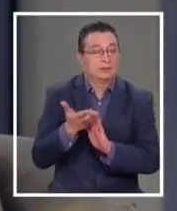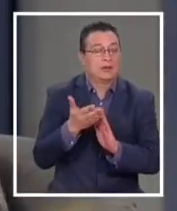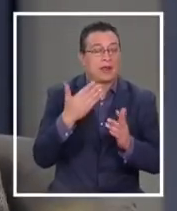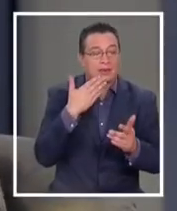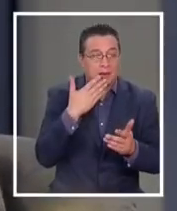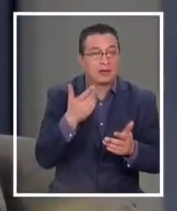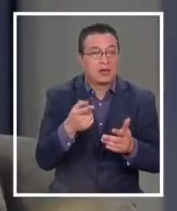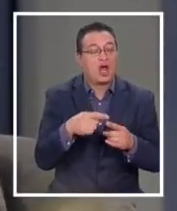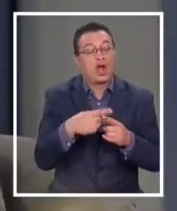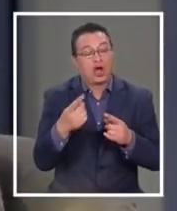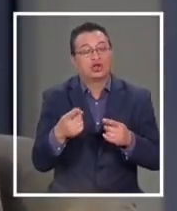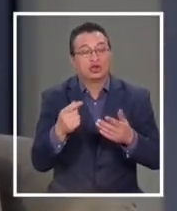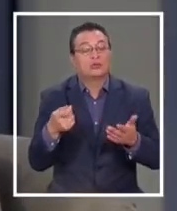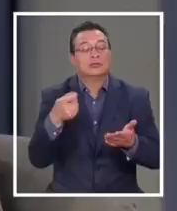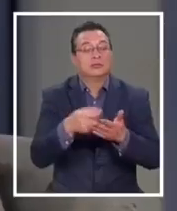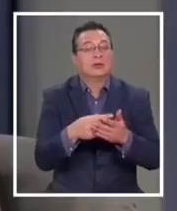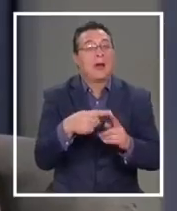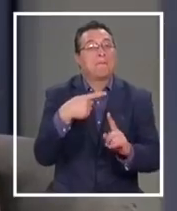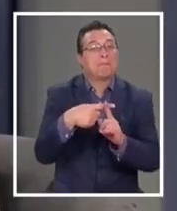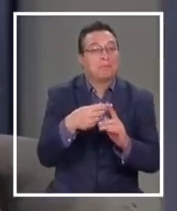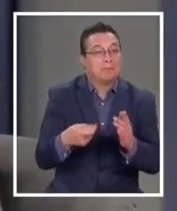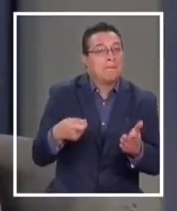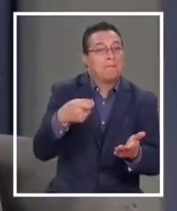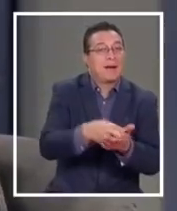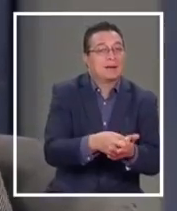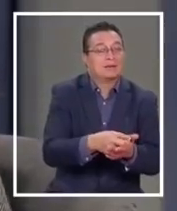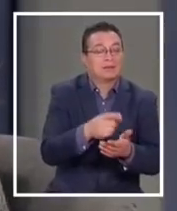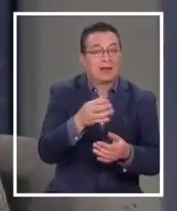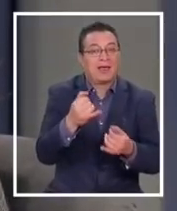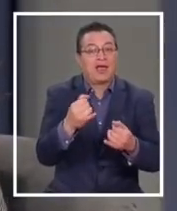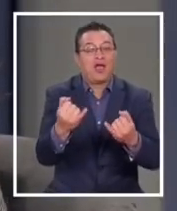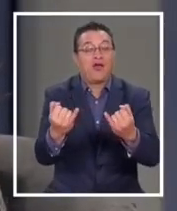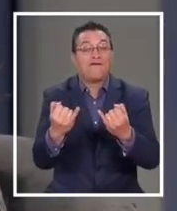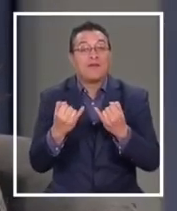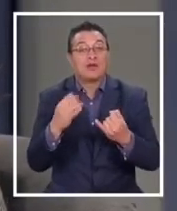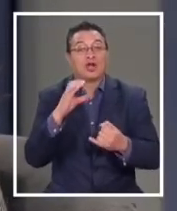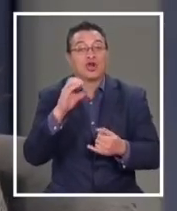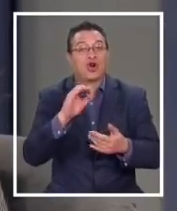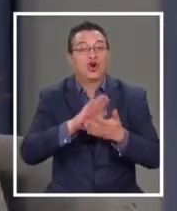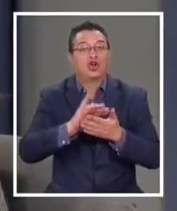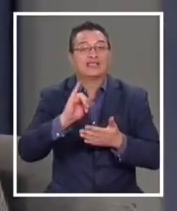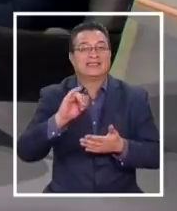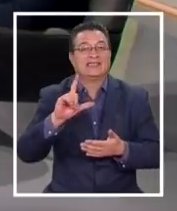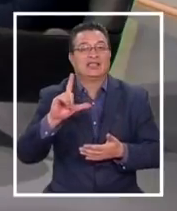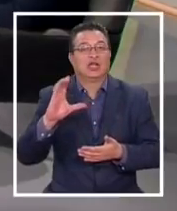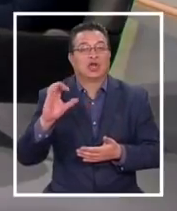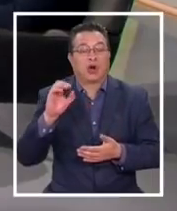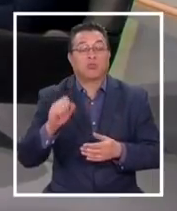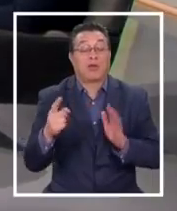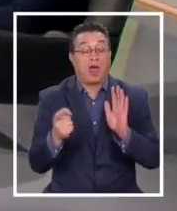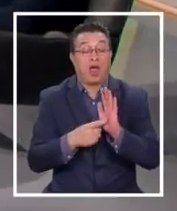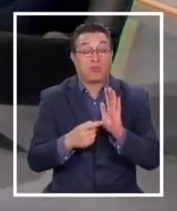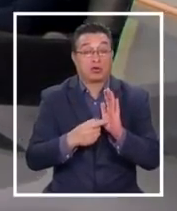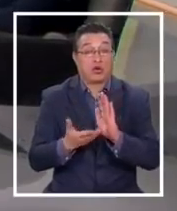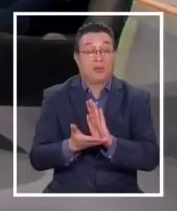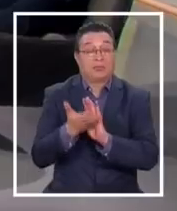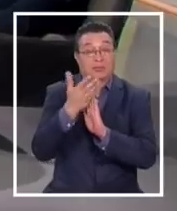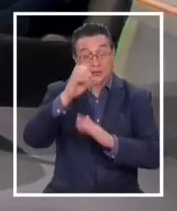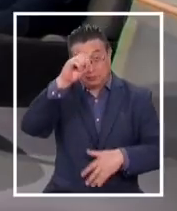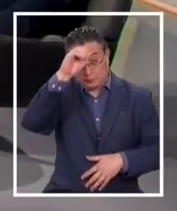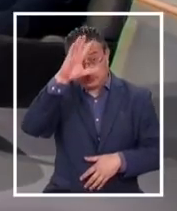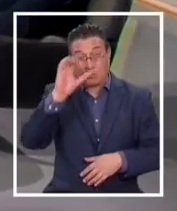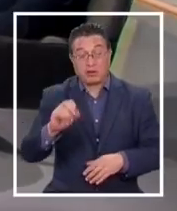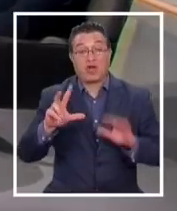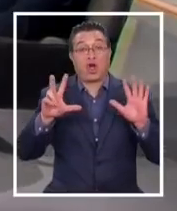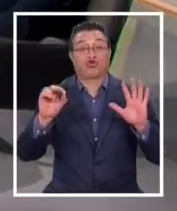tiene una contribución adicional, que como decía un informe de Cochilco la semana pasada, puede elevar la carga tributaria de las empresas mineras por sobre